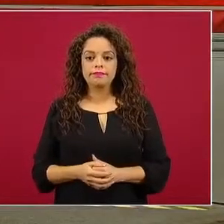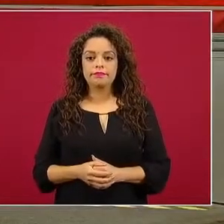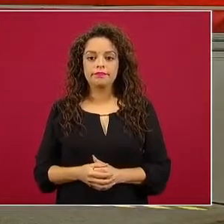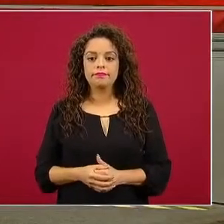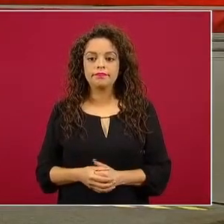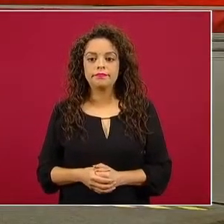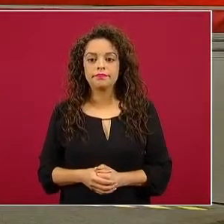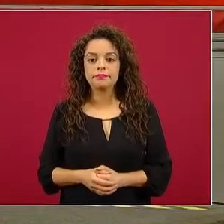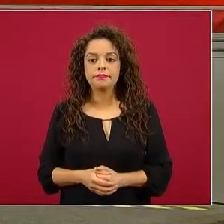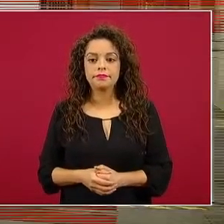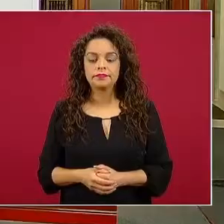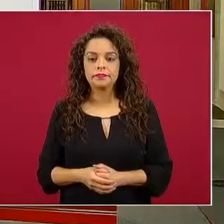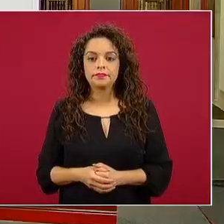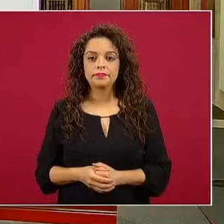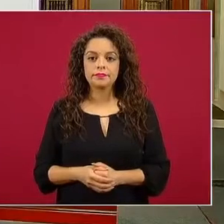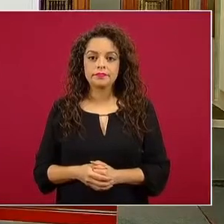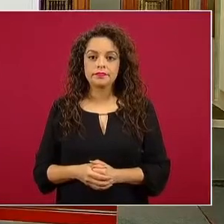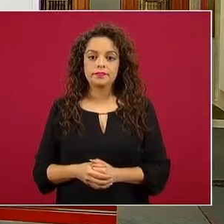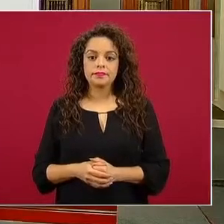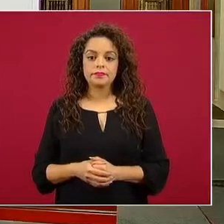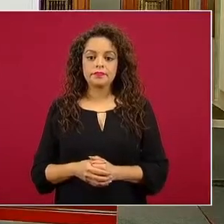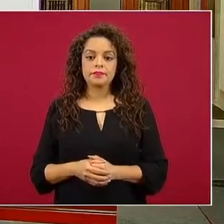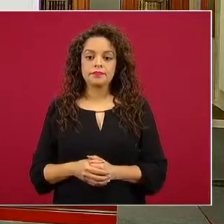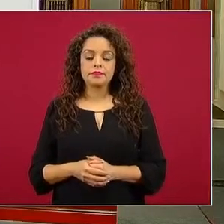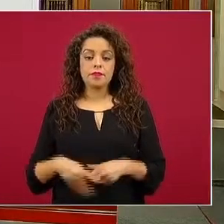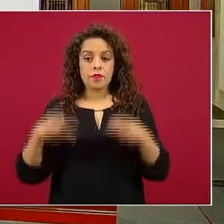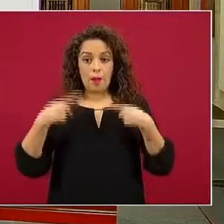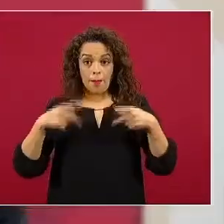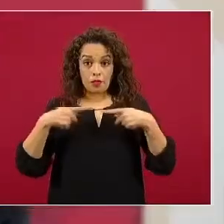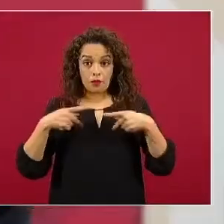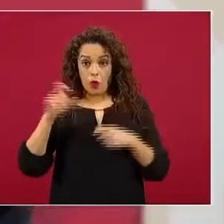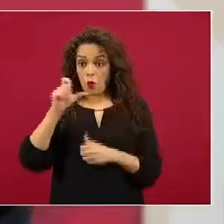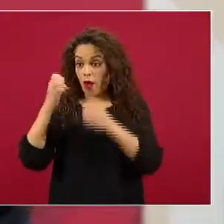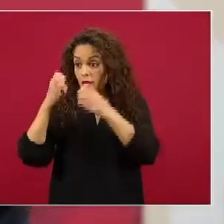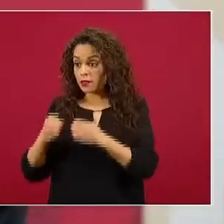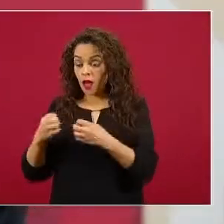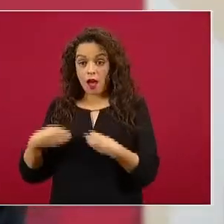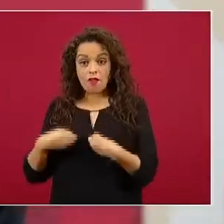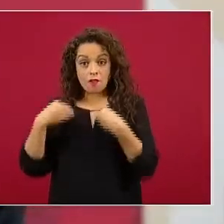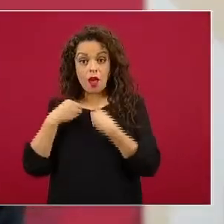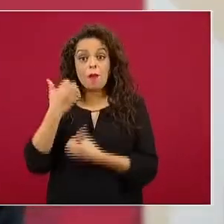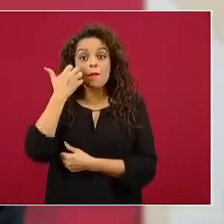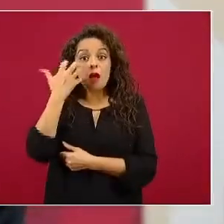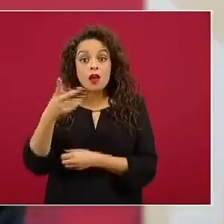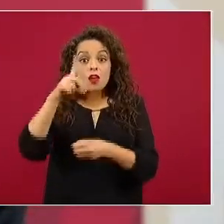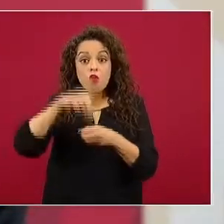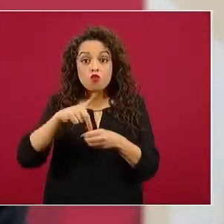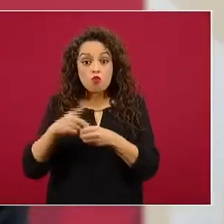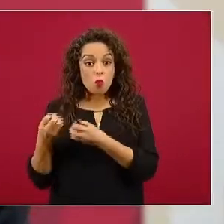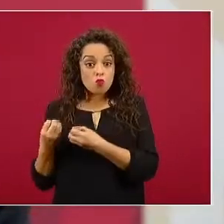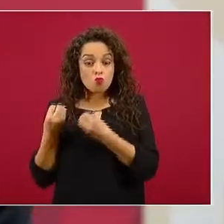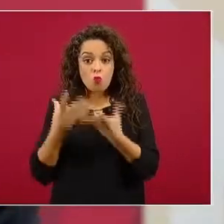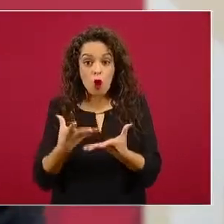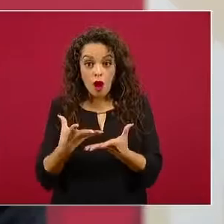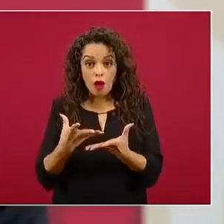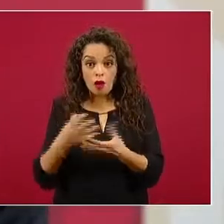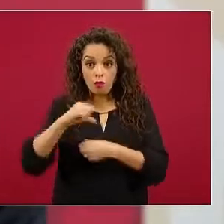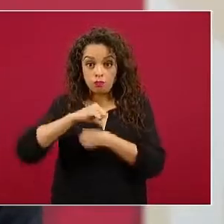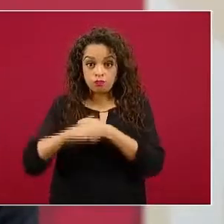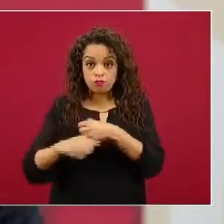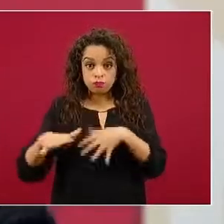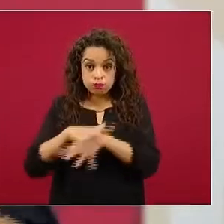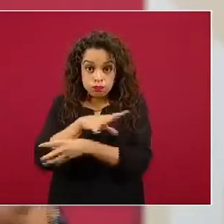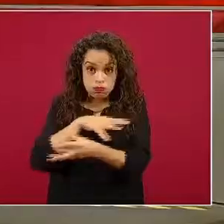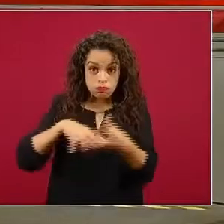Las personas que deciden donar en vida, y esto es algo muy importante de aclarar, si yo me registro